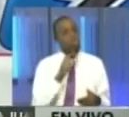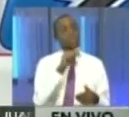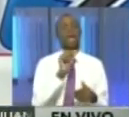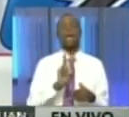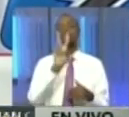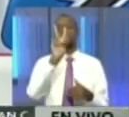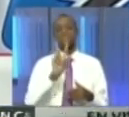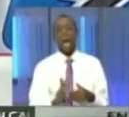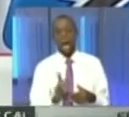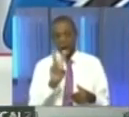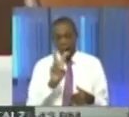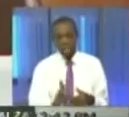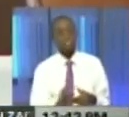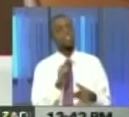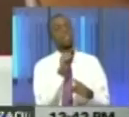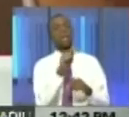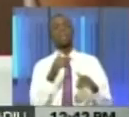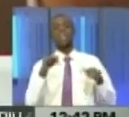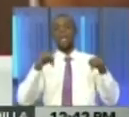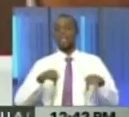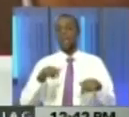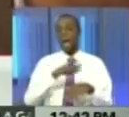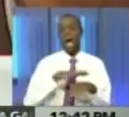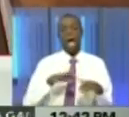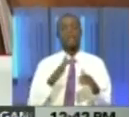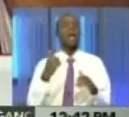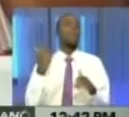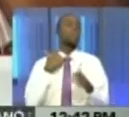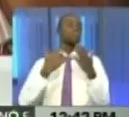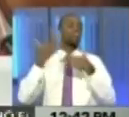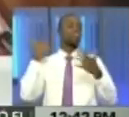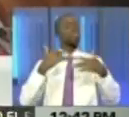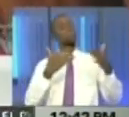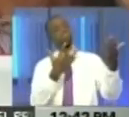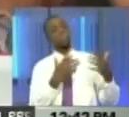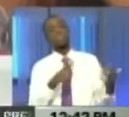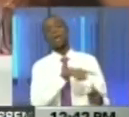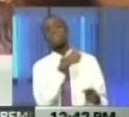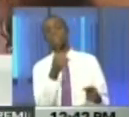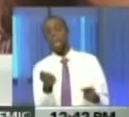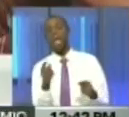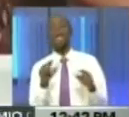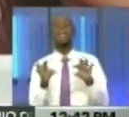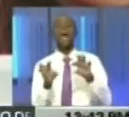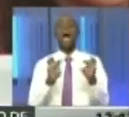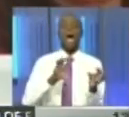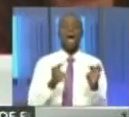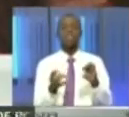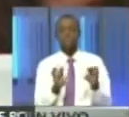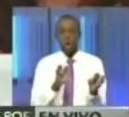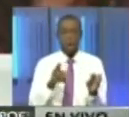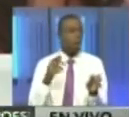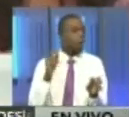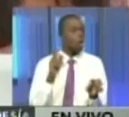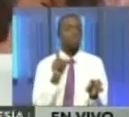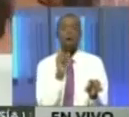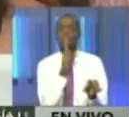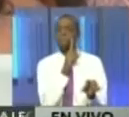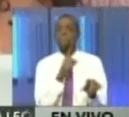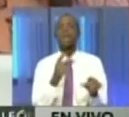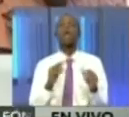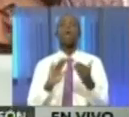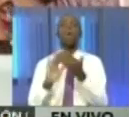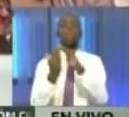Casco Histórico. Tenemos periódico Proceso, programa radio Aula Comunal. Tenemos